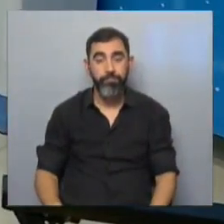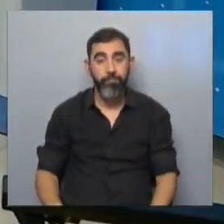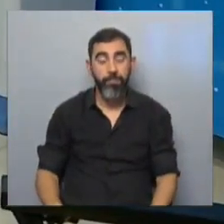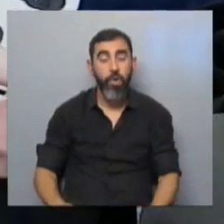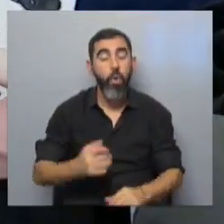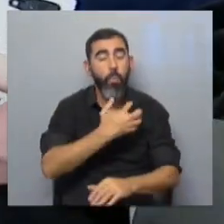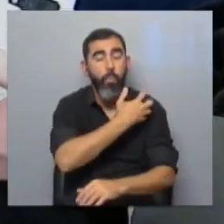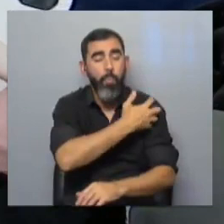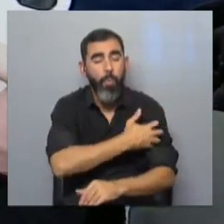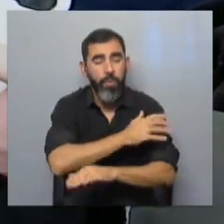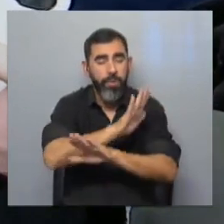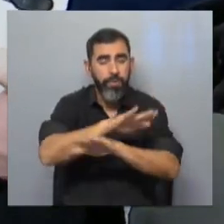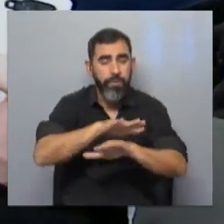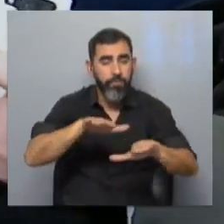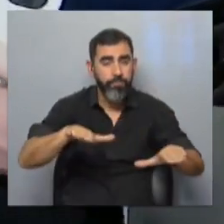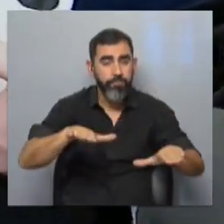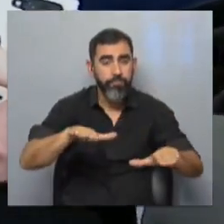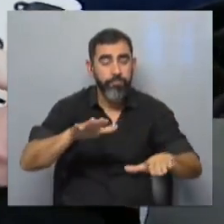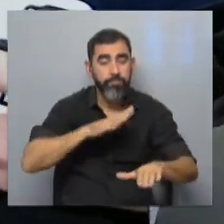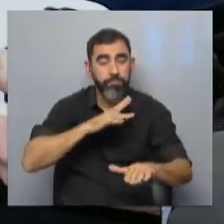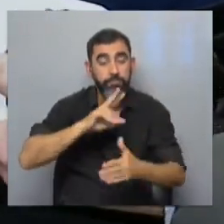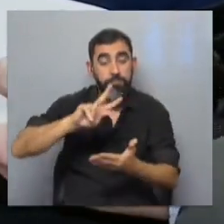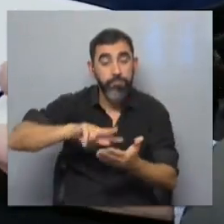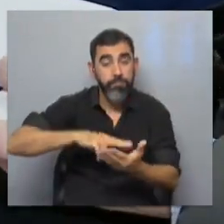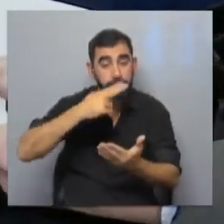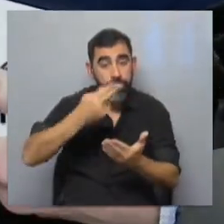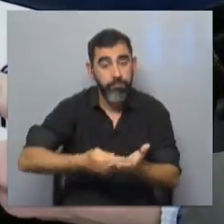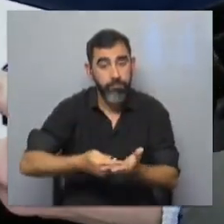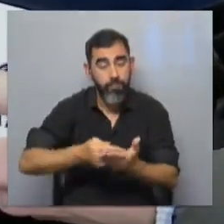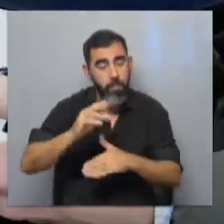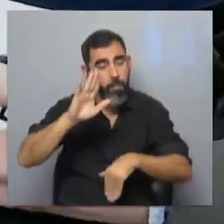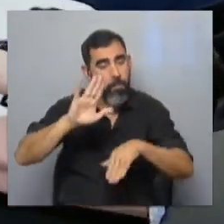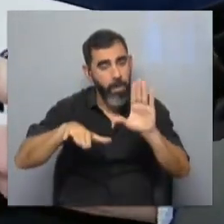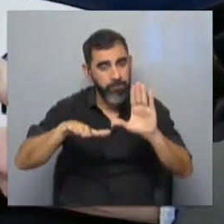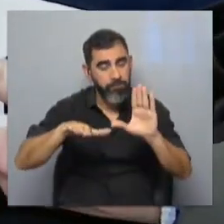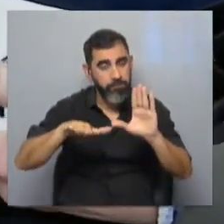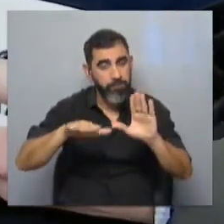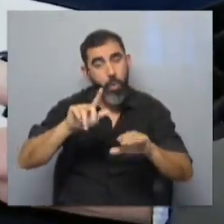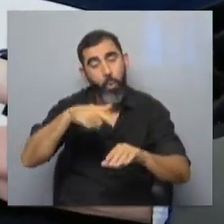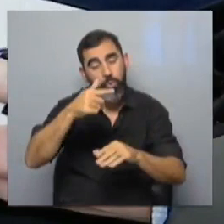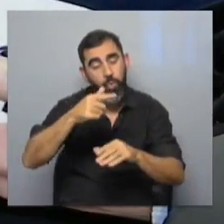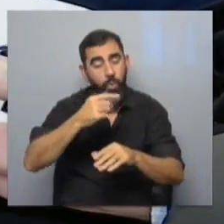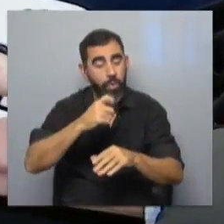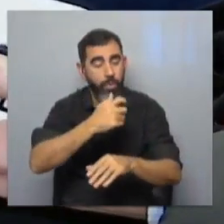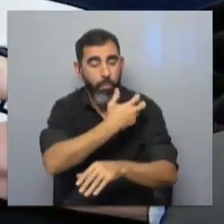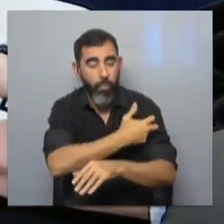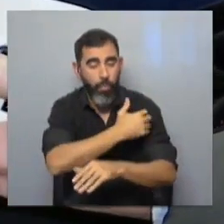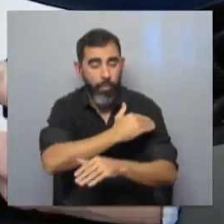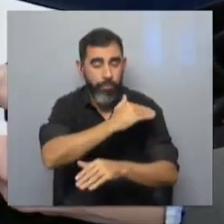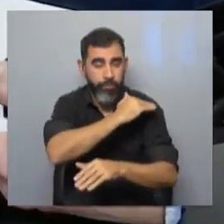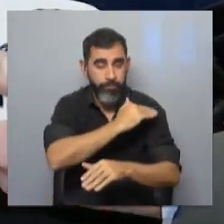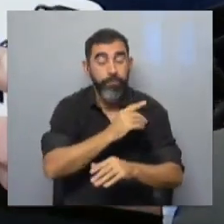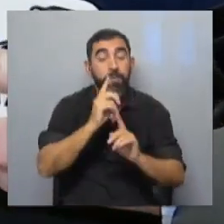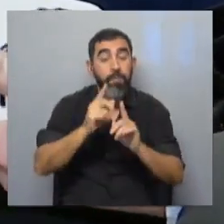1 se dio una tasa de repetición un poco más de lo que fue en otros quintiles. Esto también